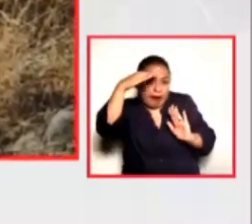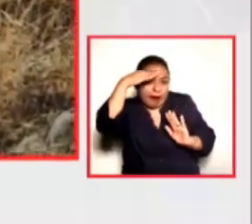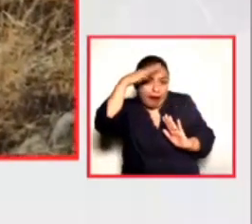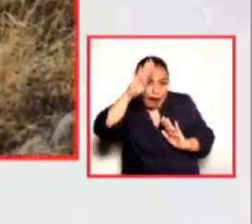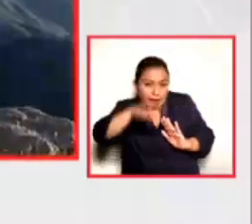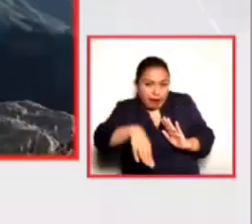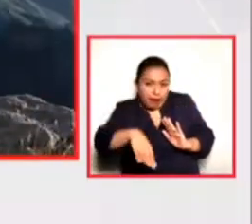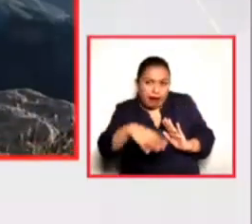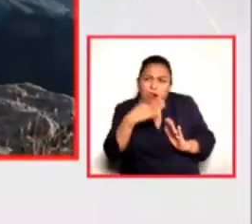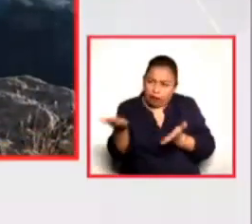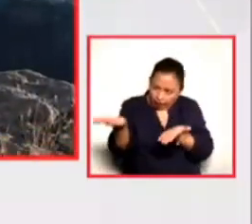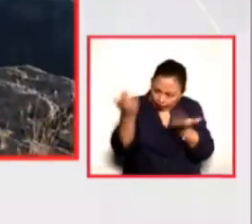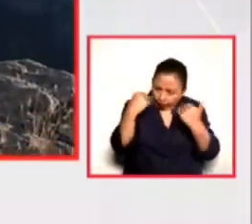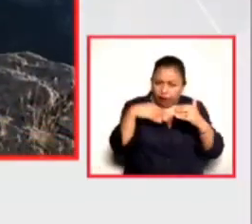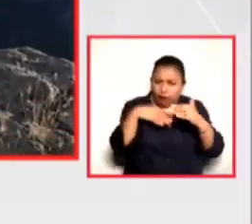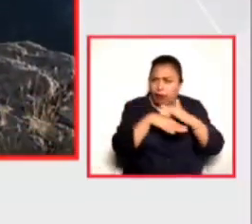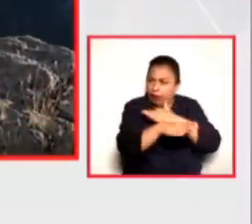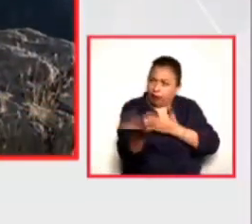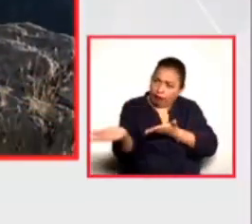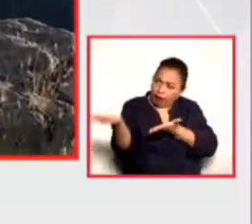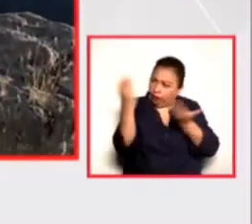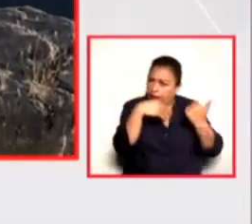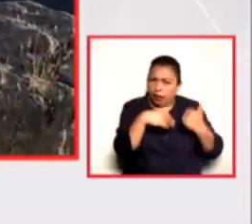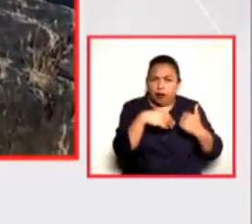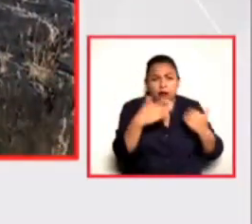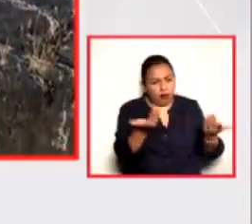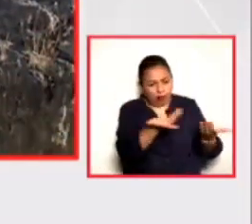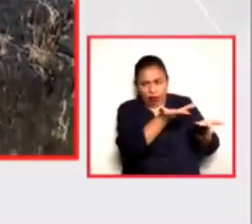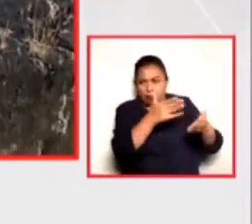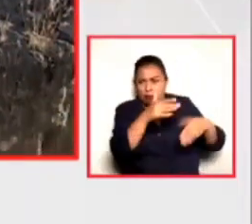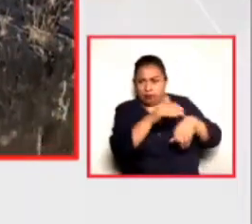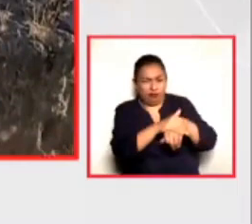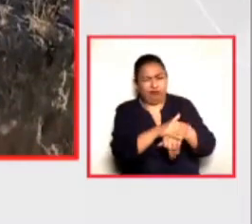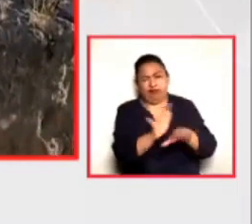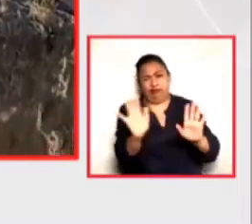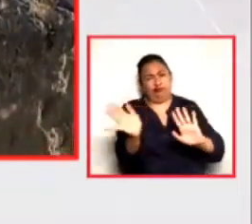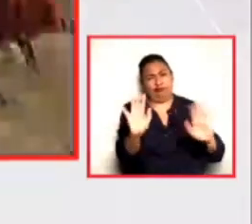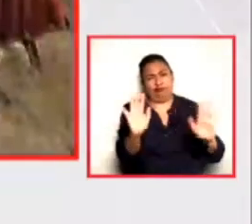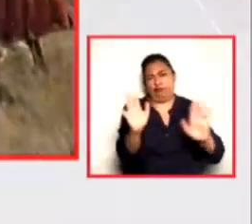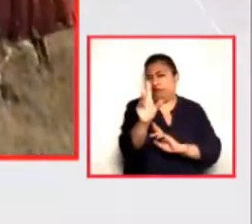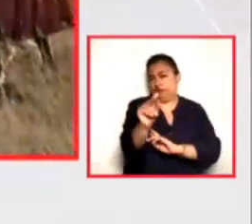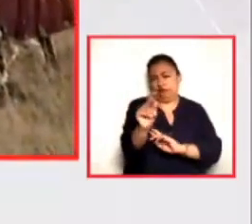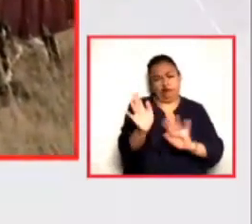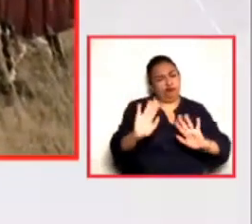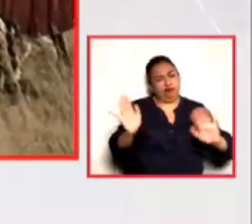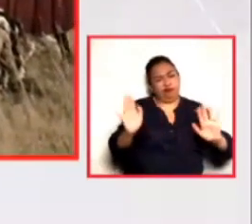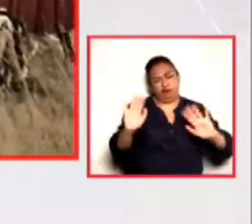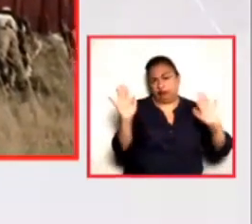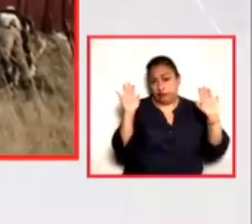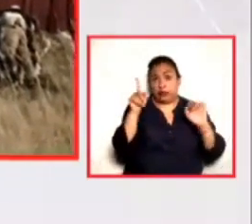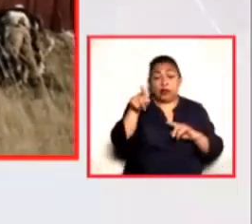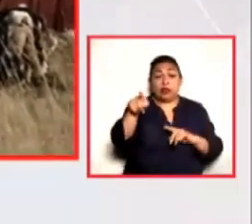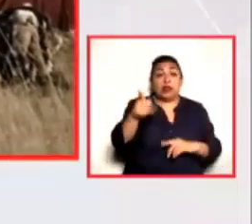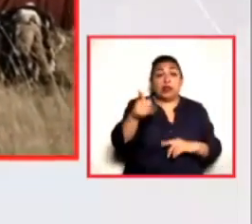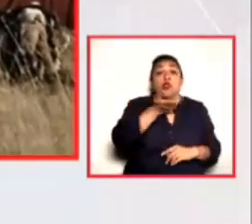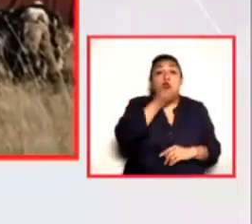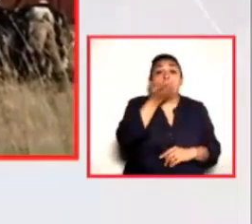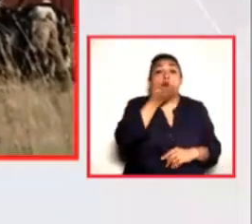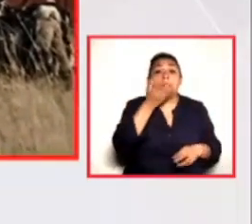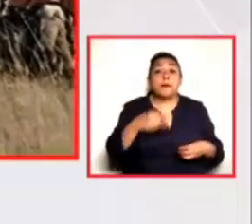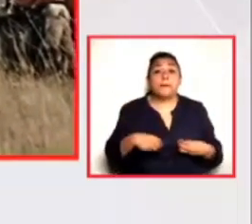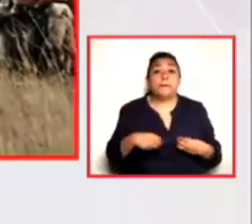pues vente, sé mi amigo. No es así. Además, como viven en un